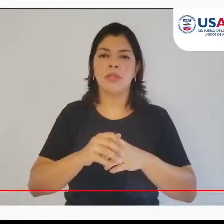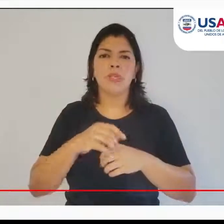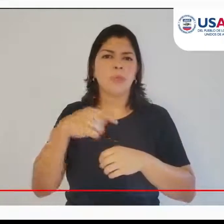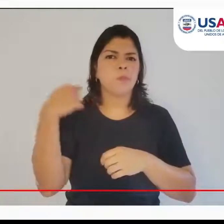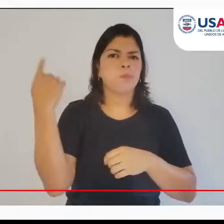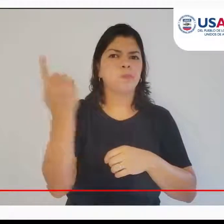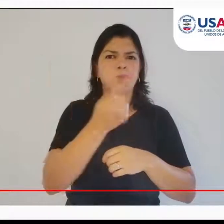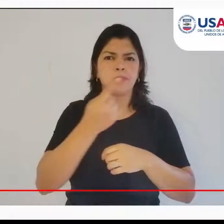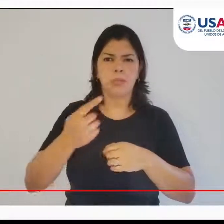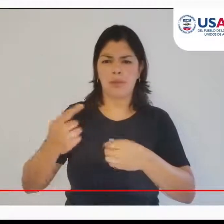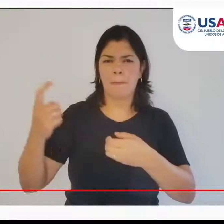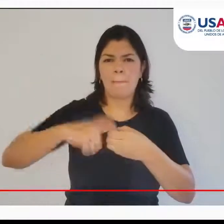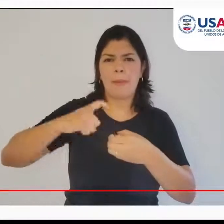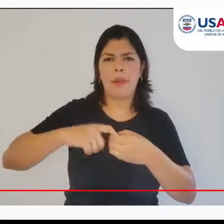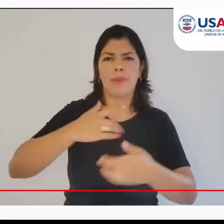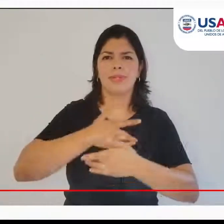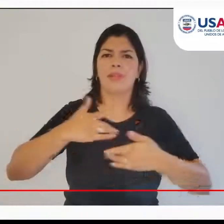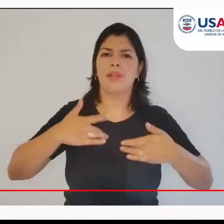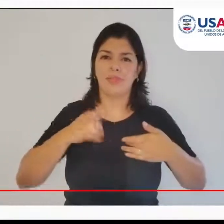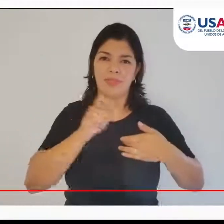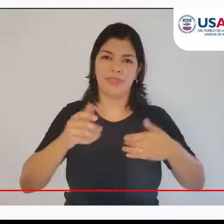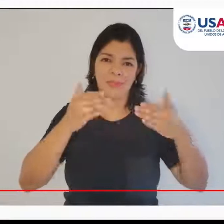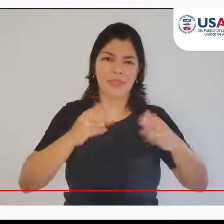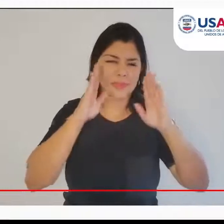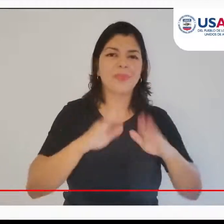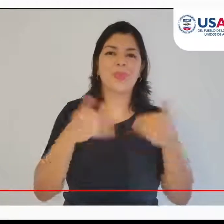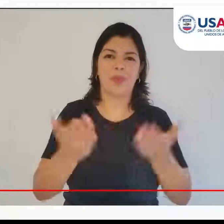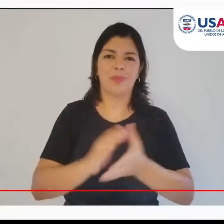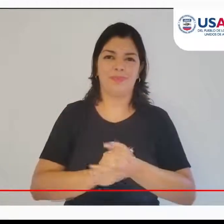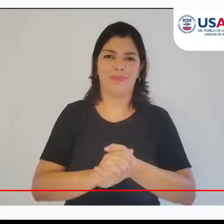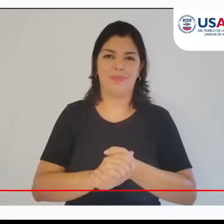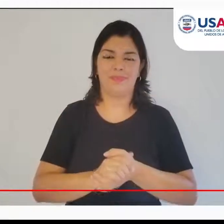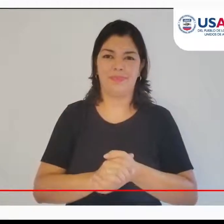cobertura universal en la salud asegurada para las personas con discapacidad.